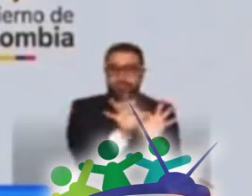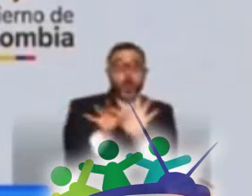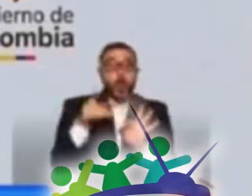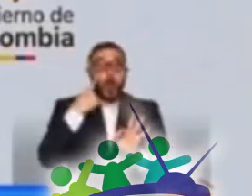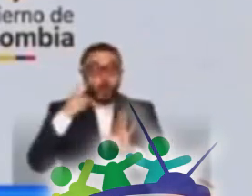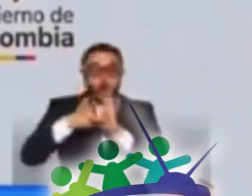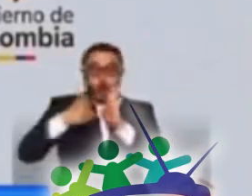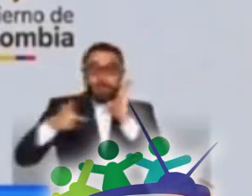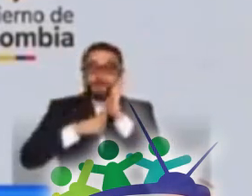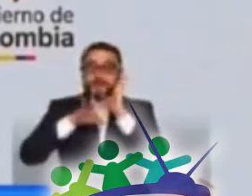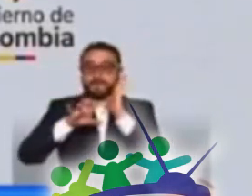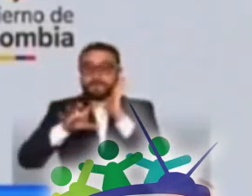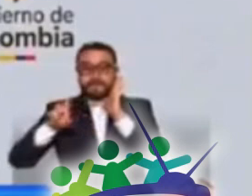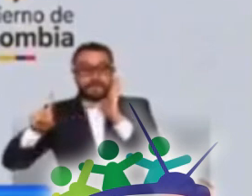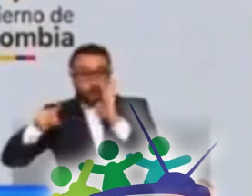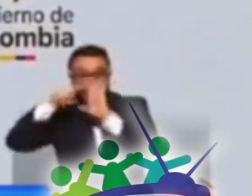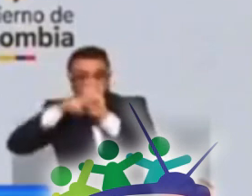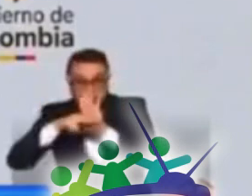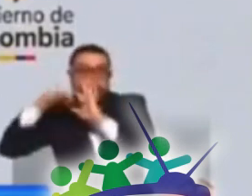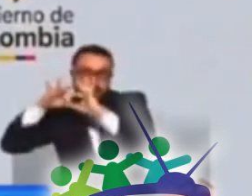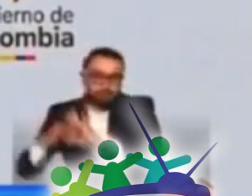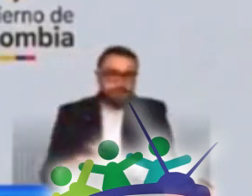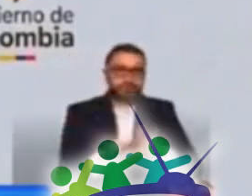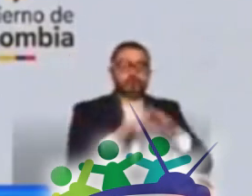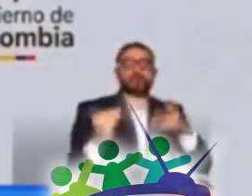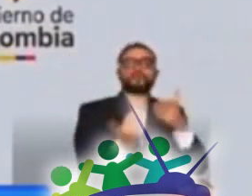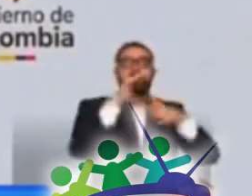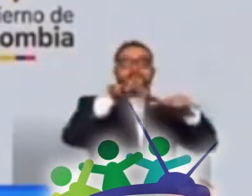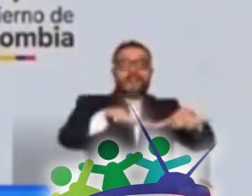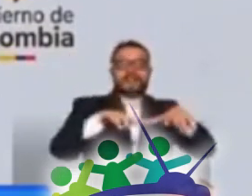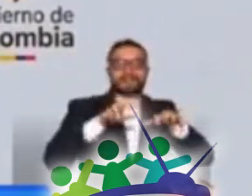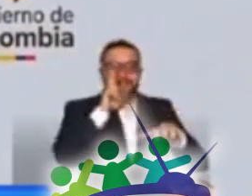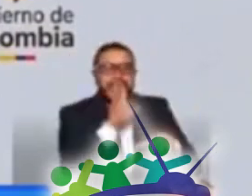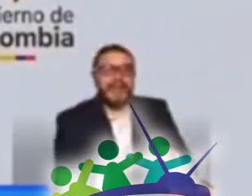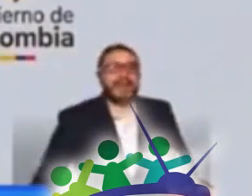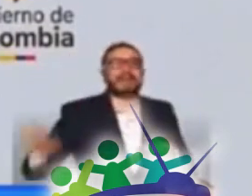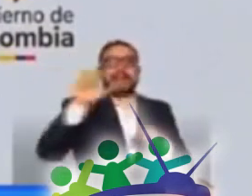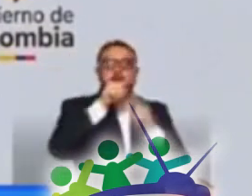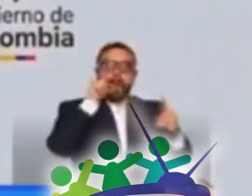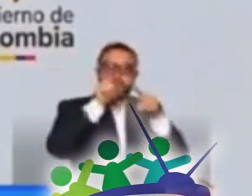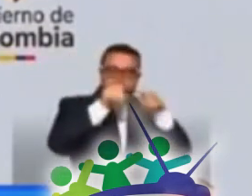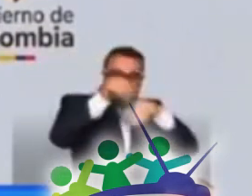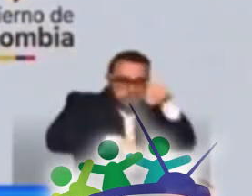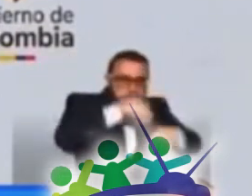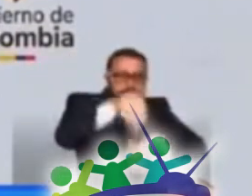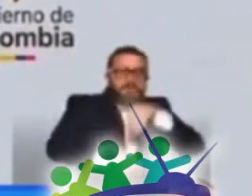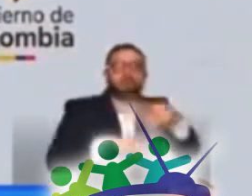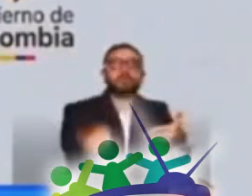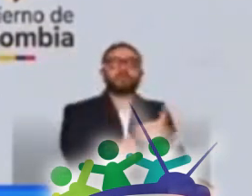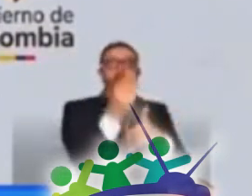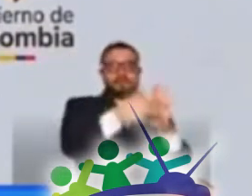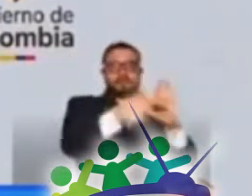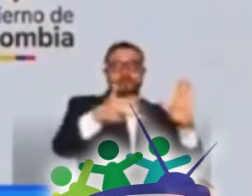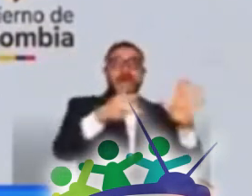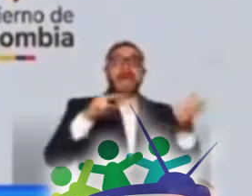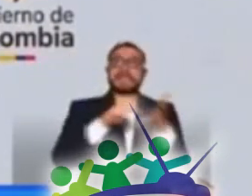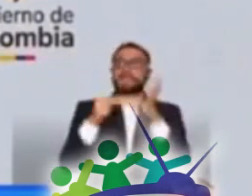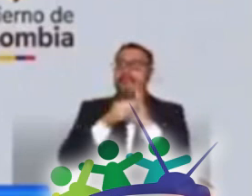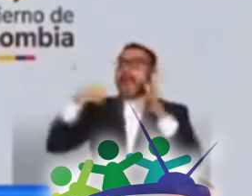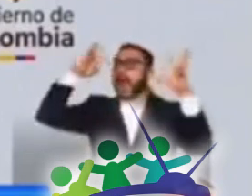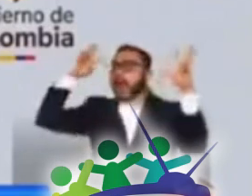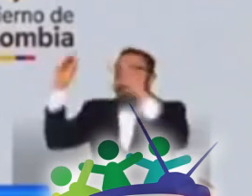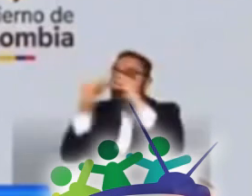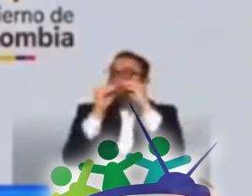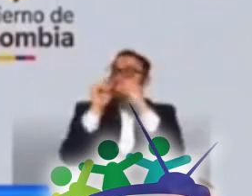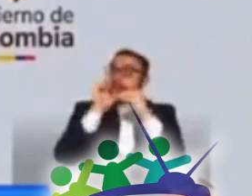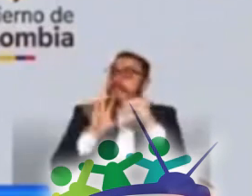Es decir, una Asamblea Nacional Constituyente que sea fruto de un acuerdo nacional y no de la imposición de